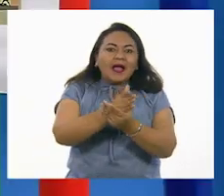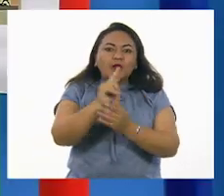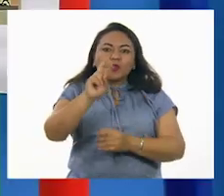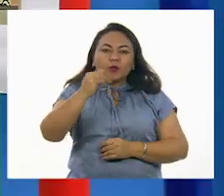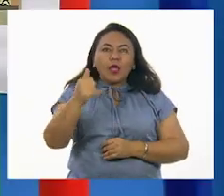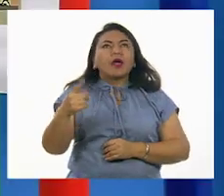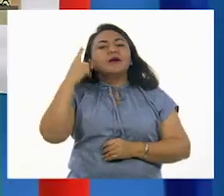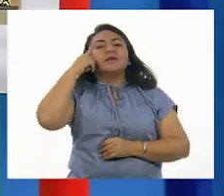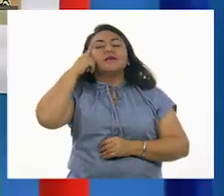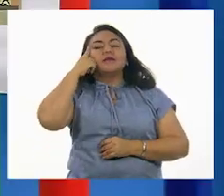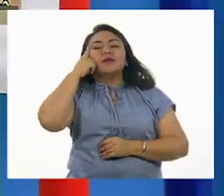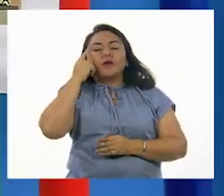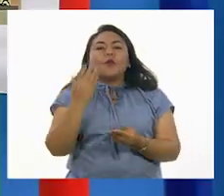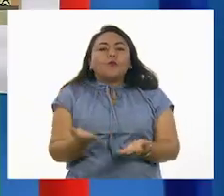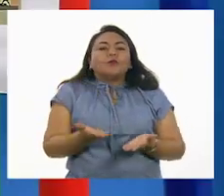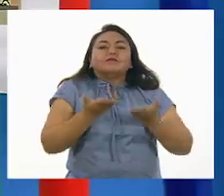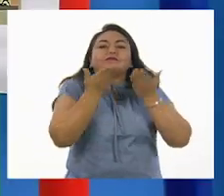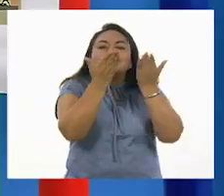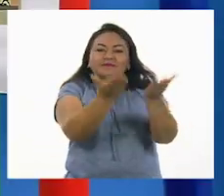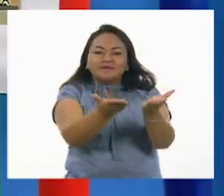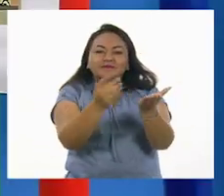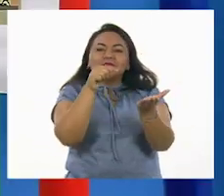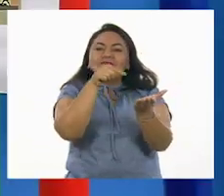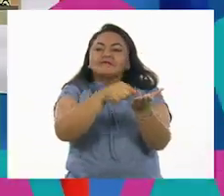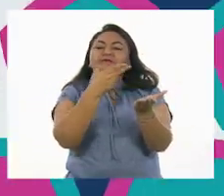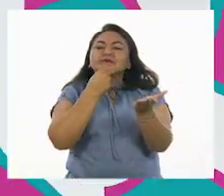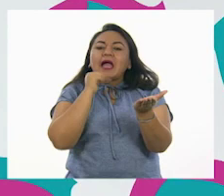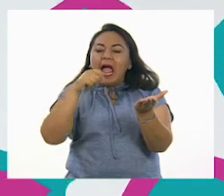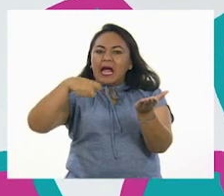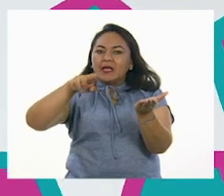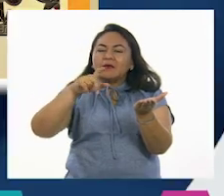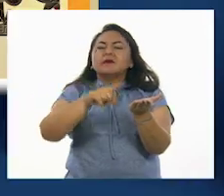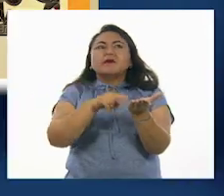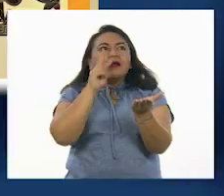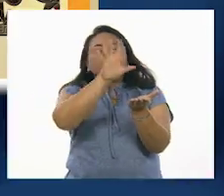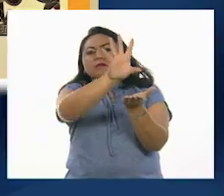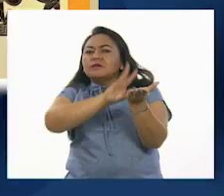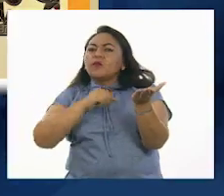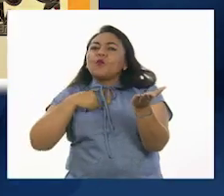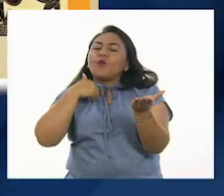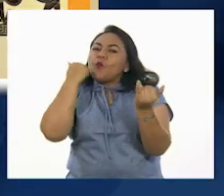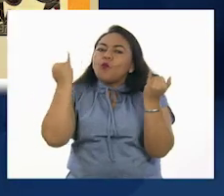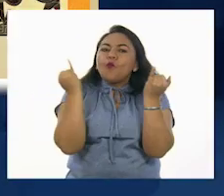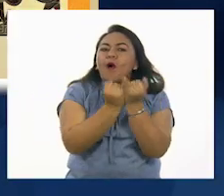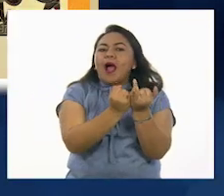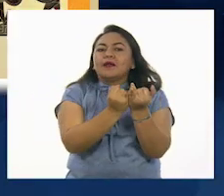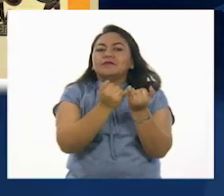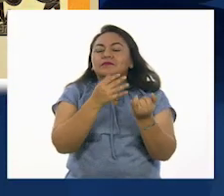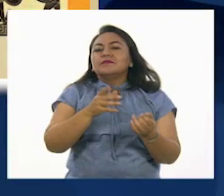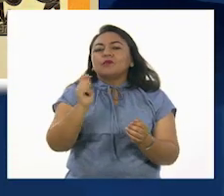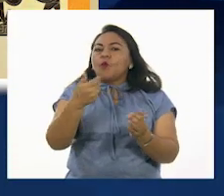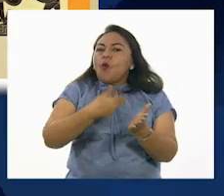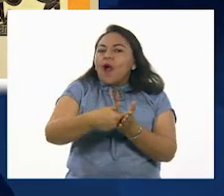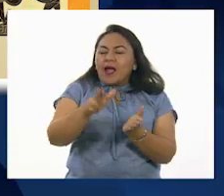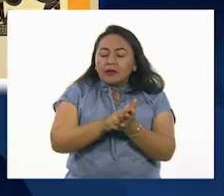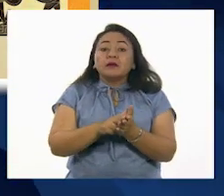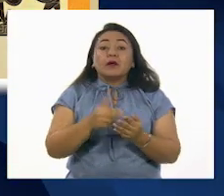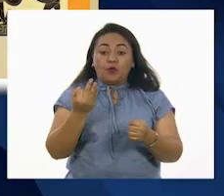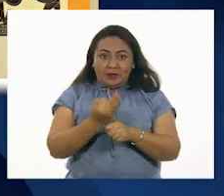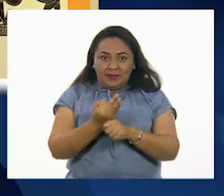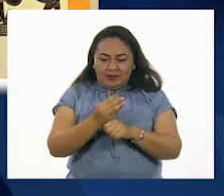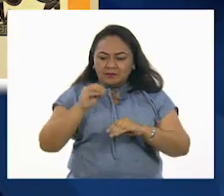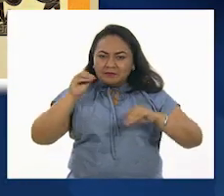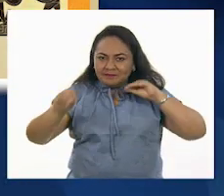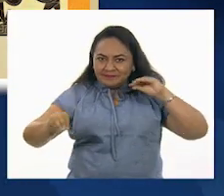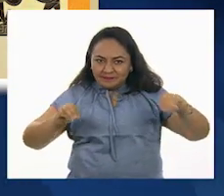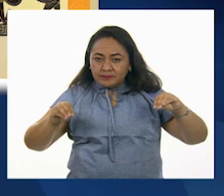ofrenda a Aquiles e incluso quería emular la grandeza del héroe. Con esto podemos completar nuevamente nuestros esquemas y plasmar que